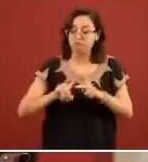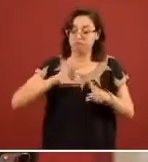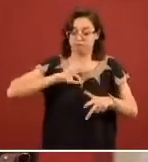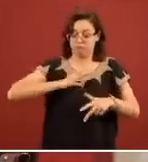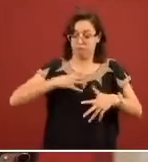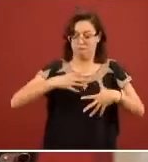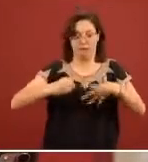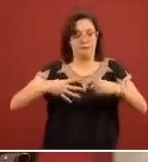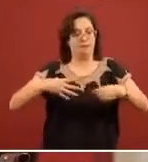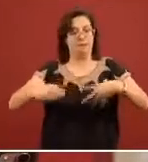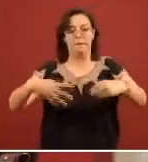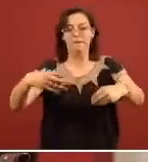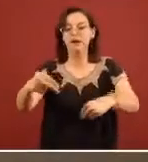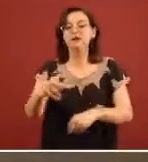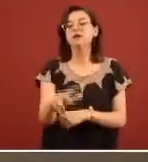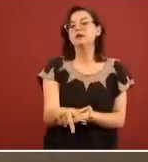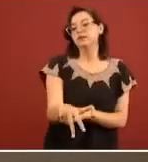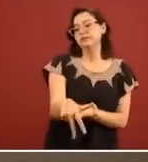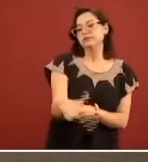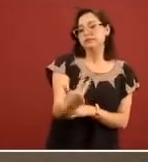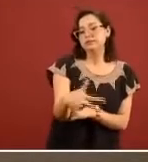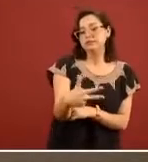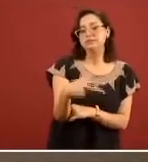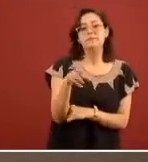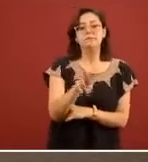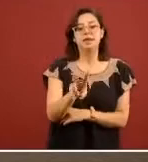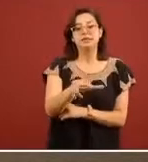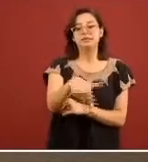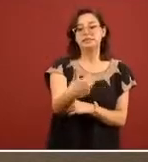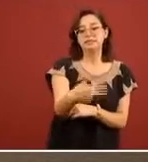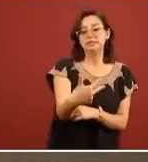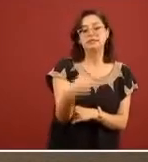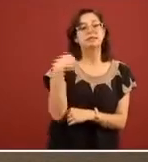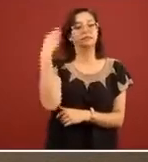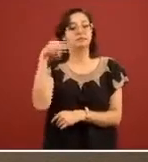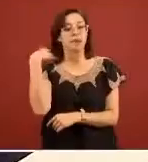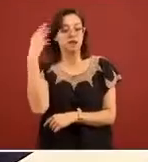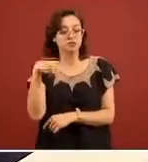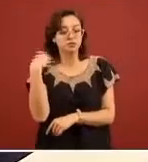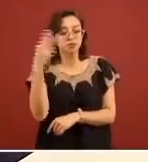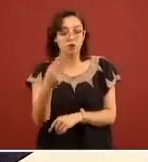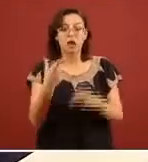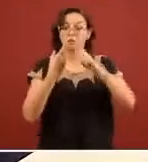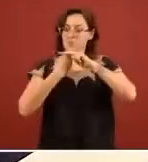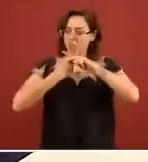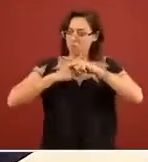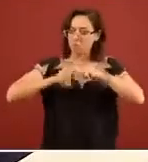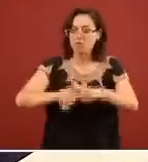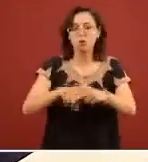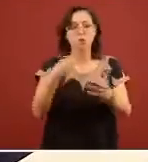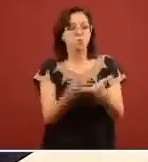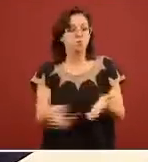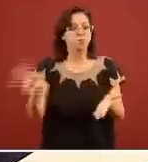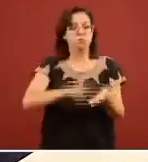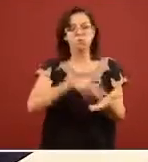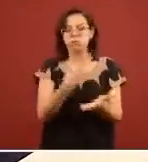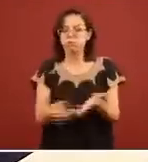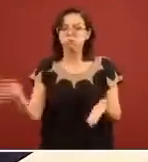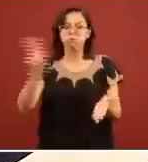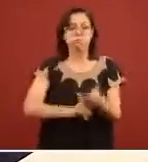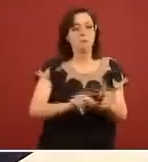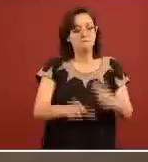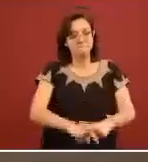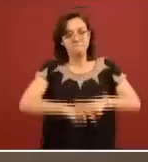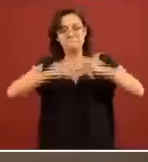que ocurrió el viernes 13 de marzo con la triplicación en el número diario